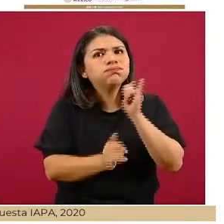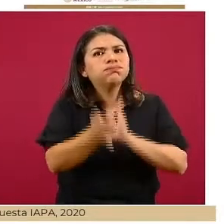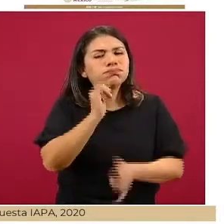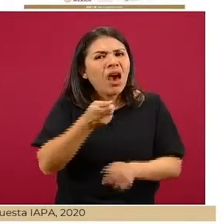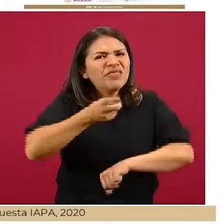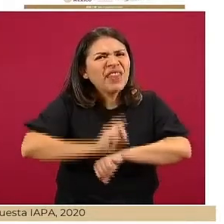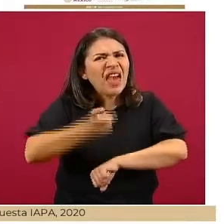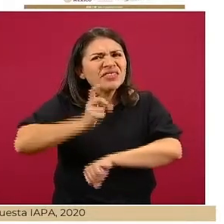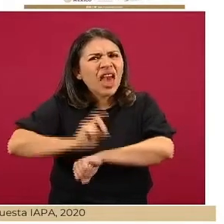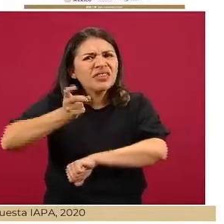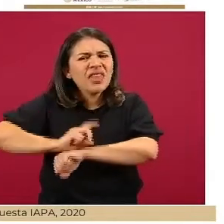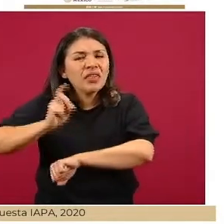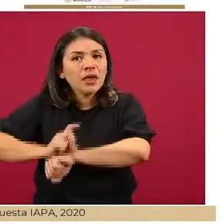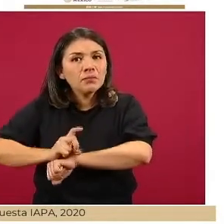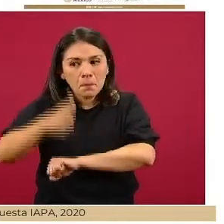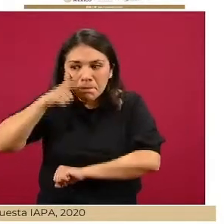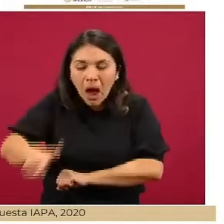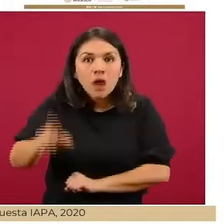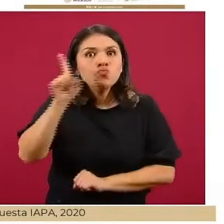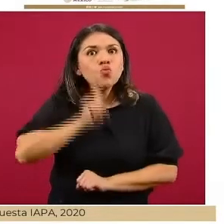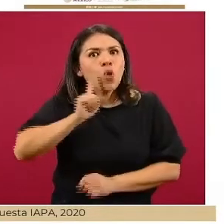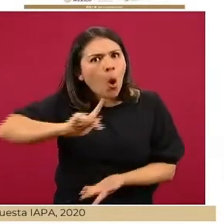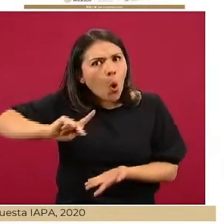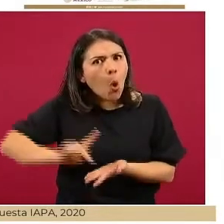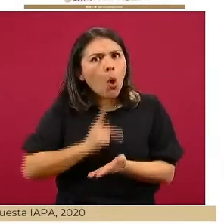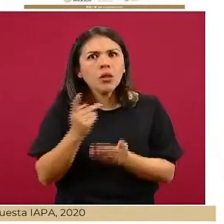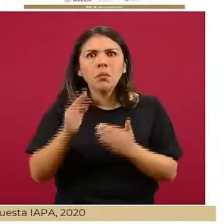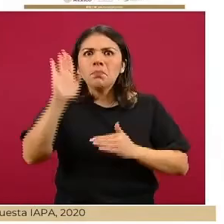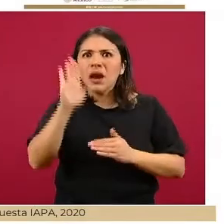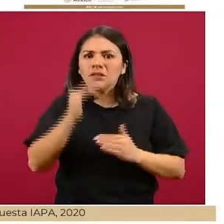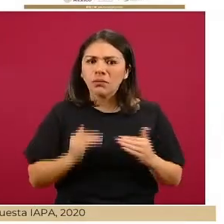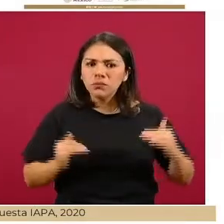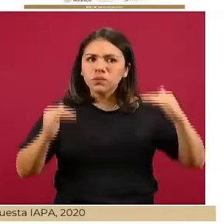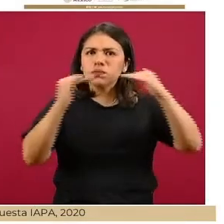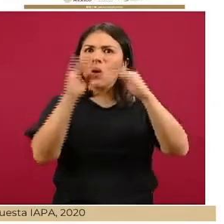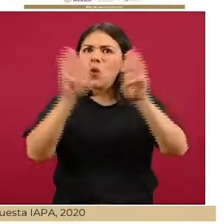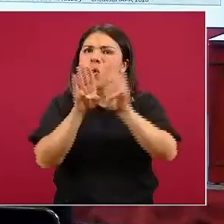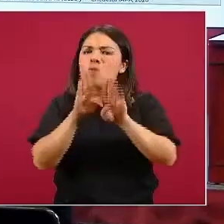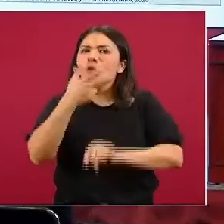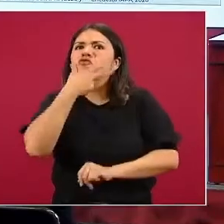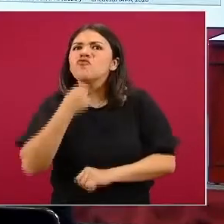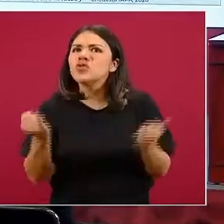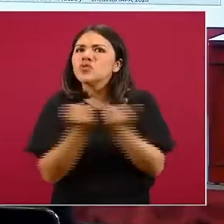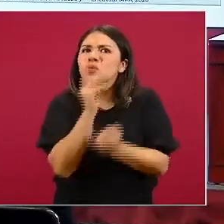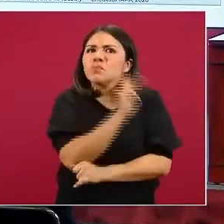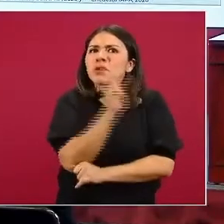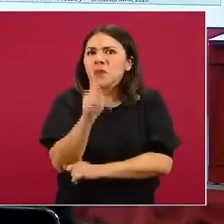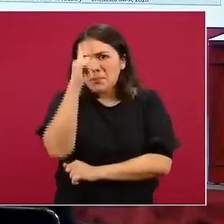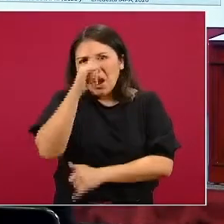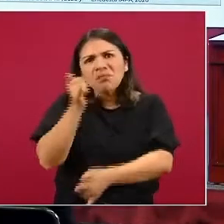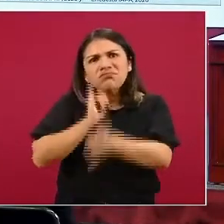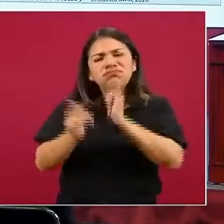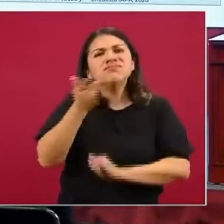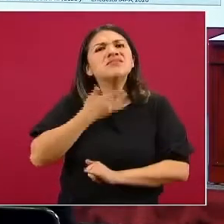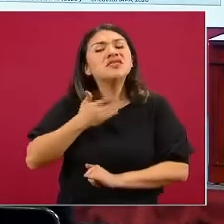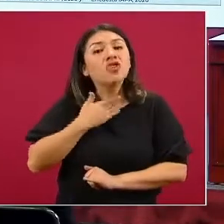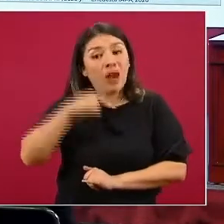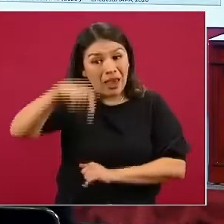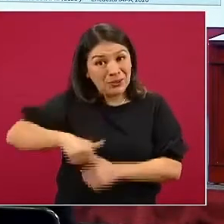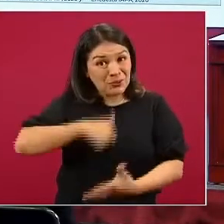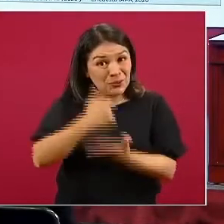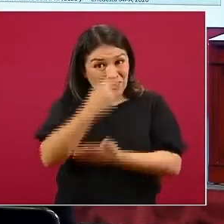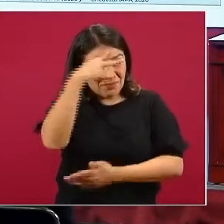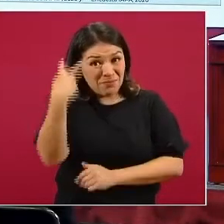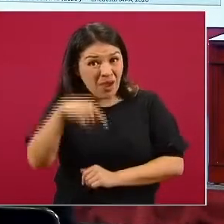días. Otra vez las mujeres empiezan a parecerse más a los hombres en el consumo de alcohol y relativo a nuestra metrópoli, en la